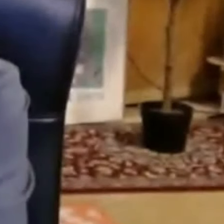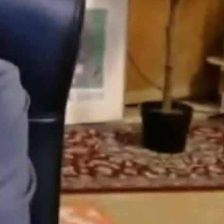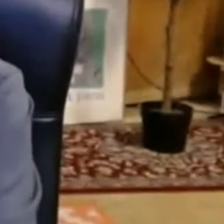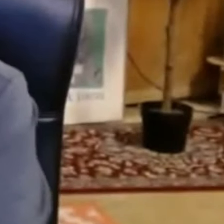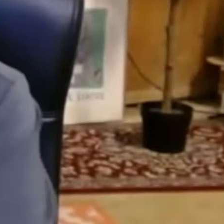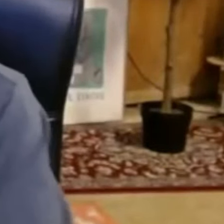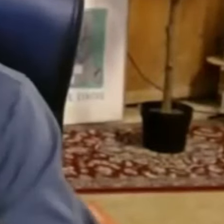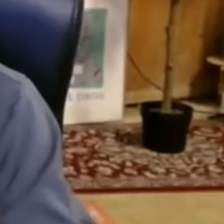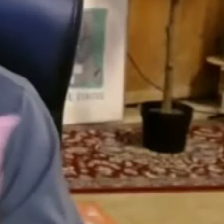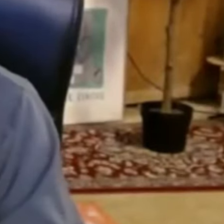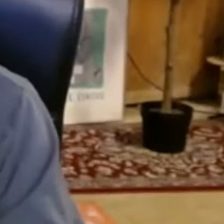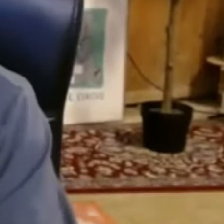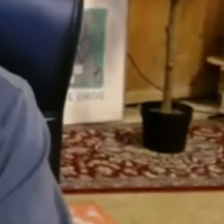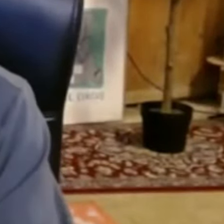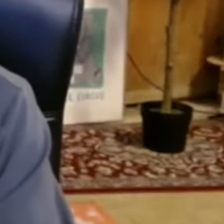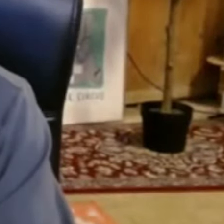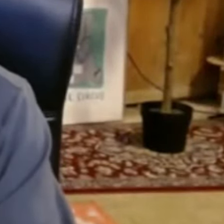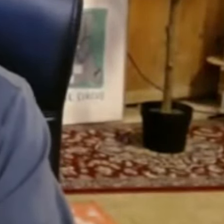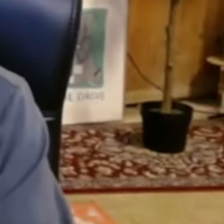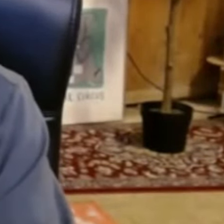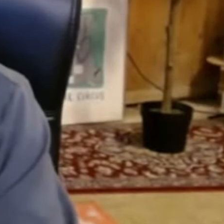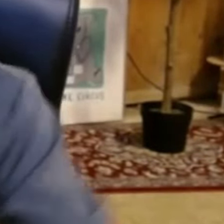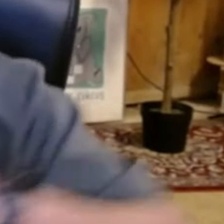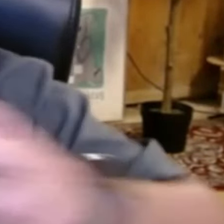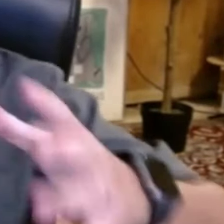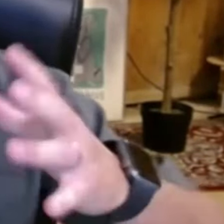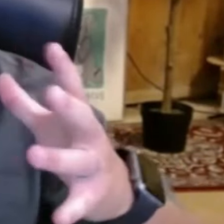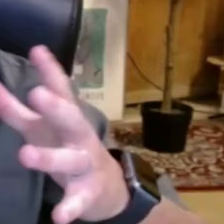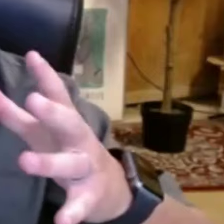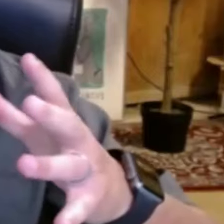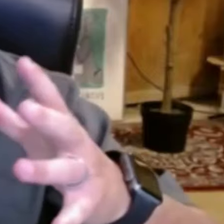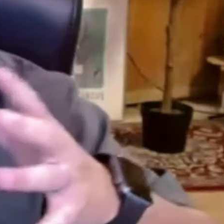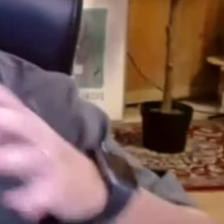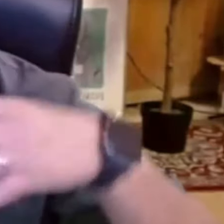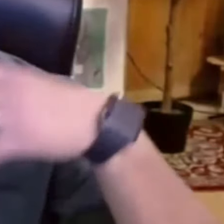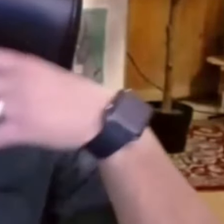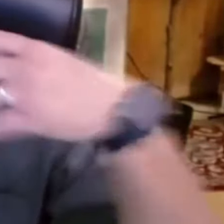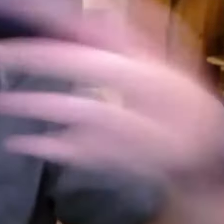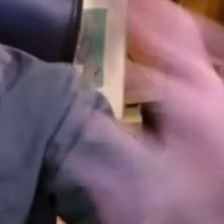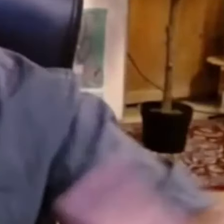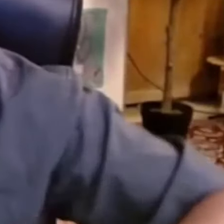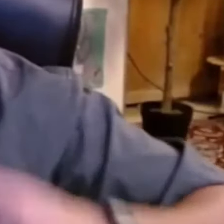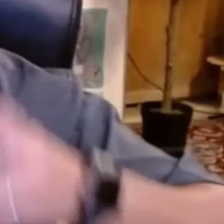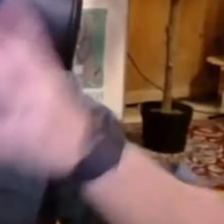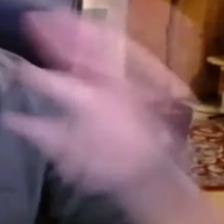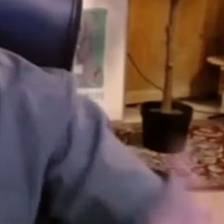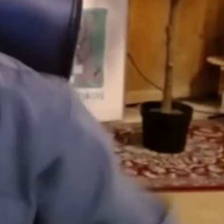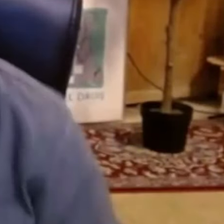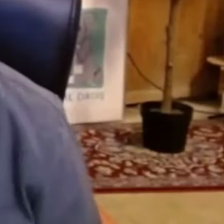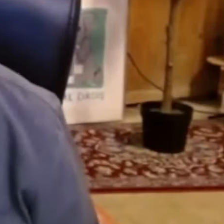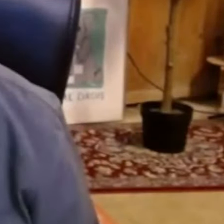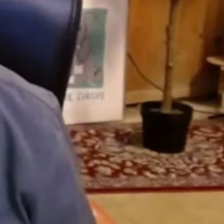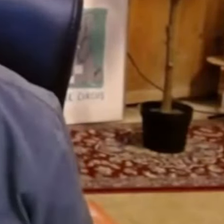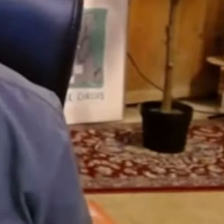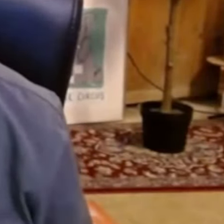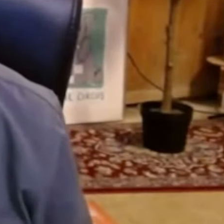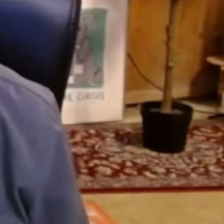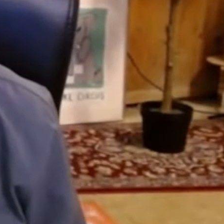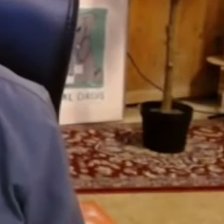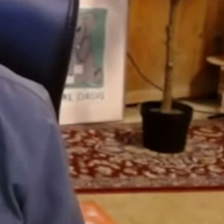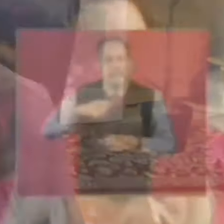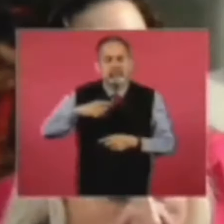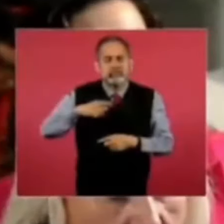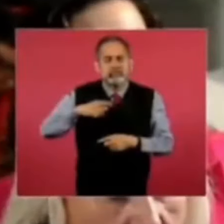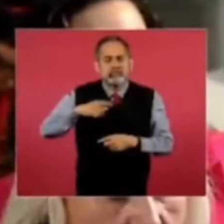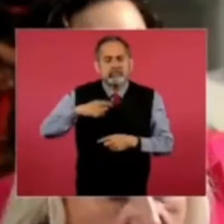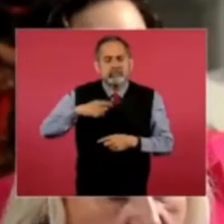una serie de desencuentros y etcétera. Y hoy la intención también de Reinaide era el golpeteo con este cuate, le